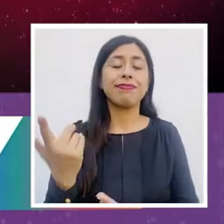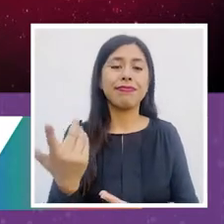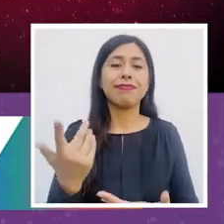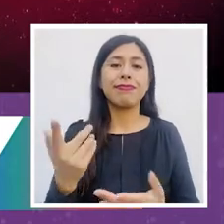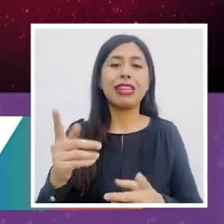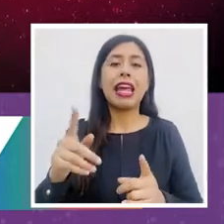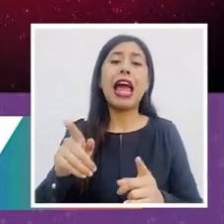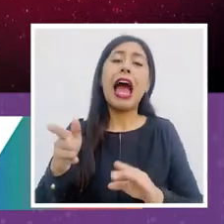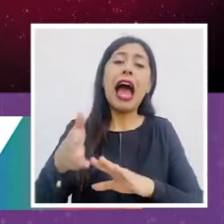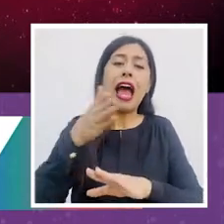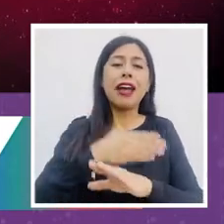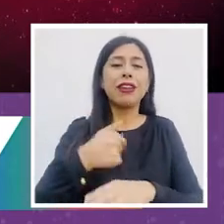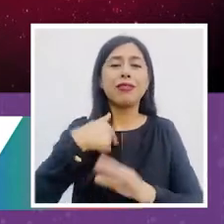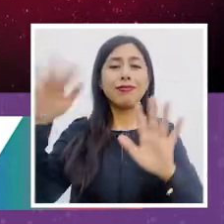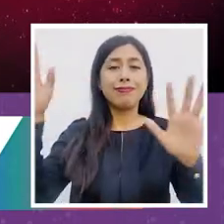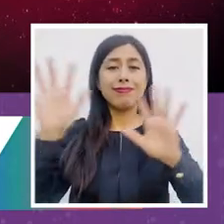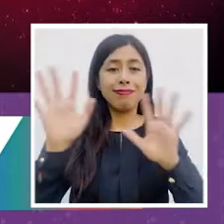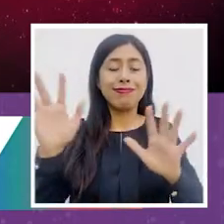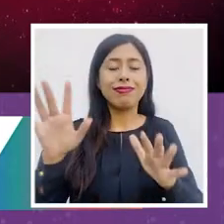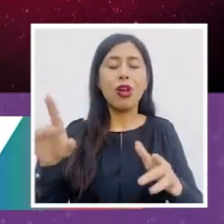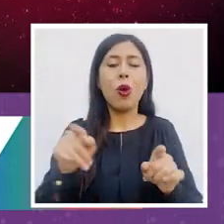con eso, y antes de despedirme,